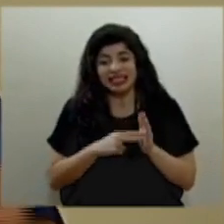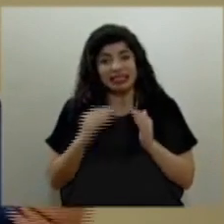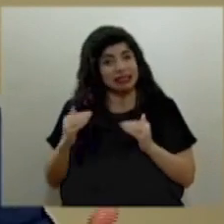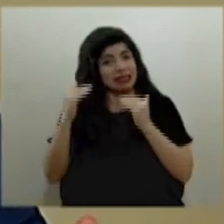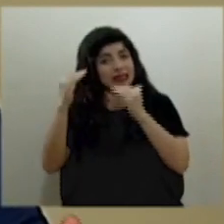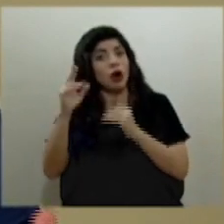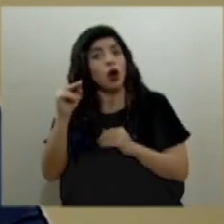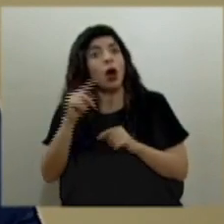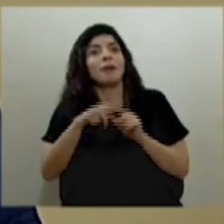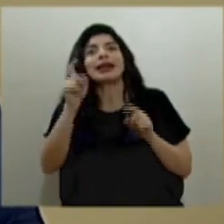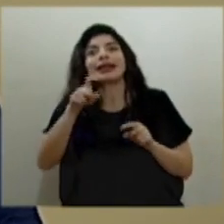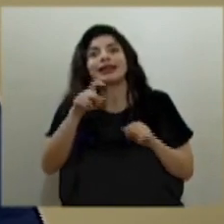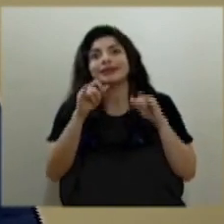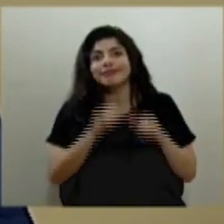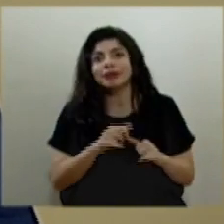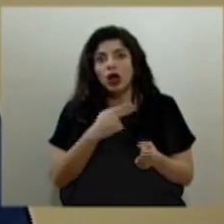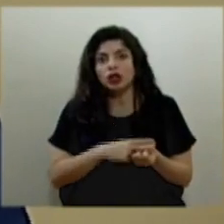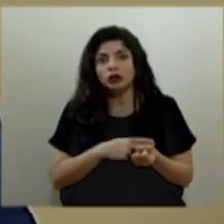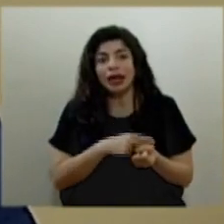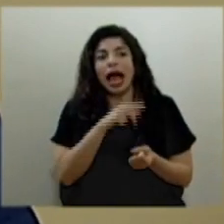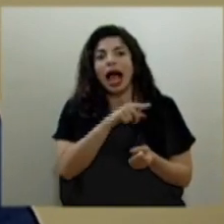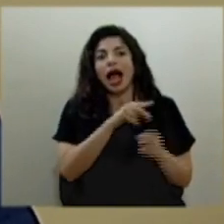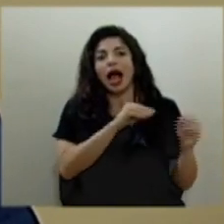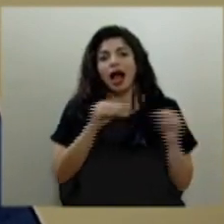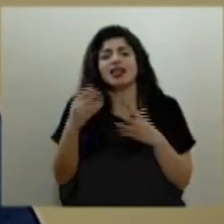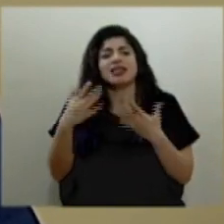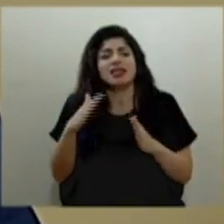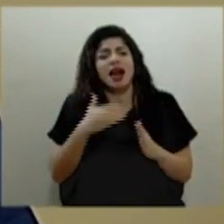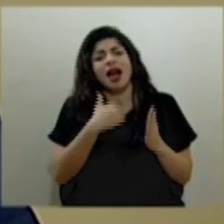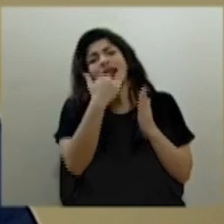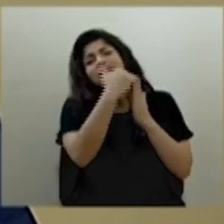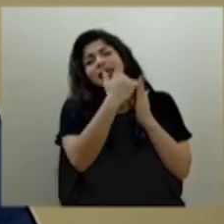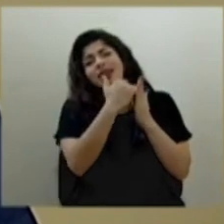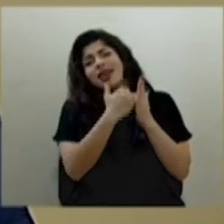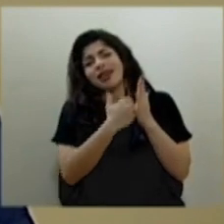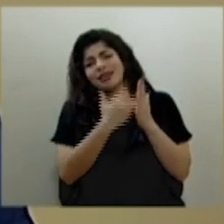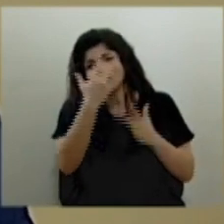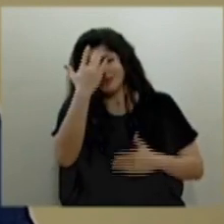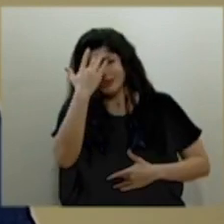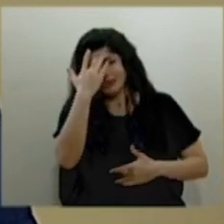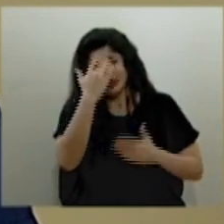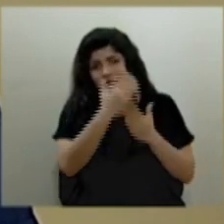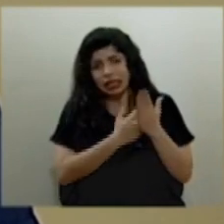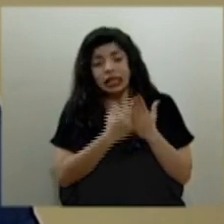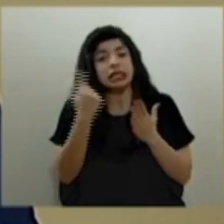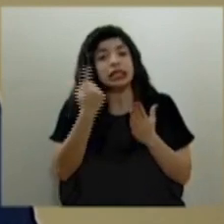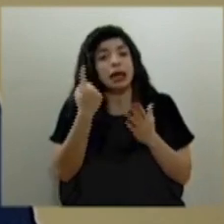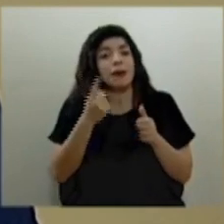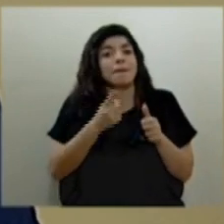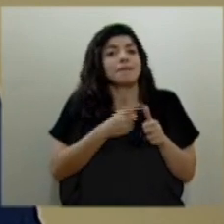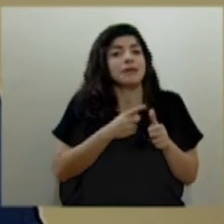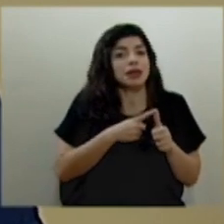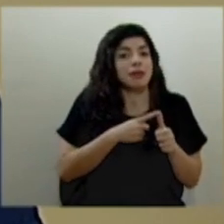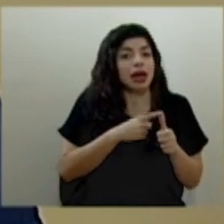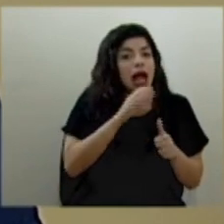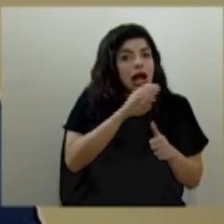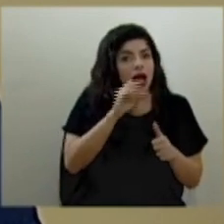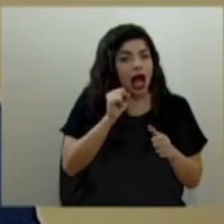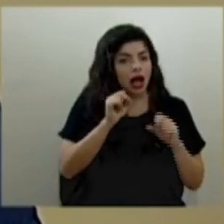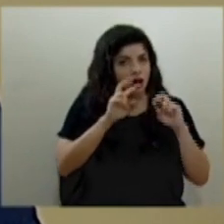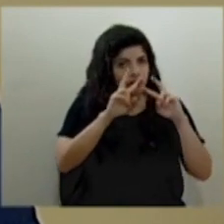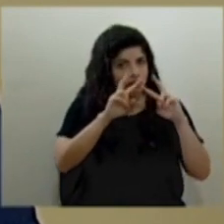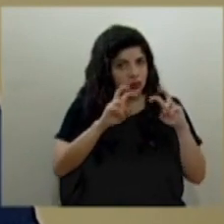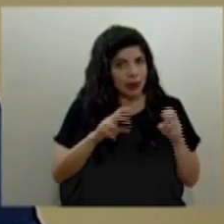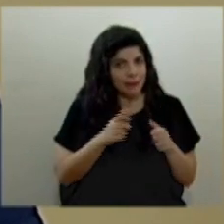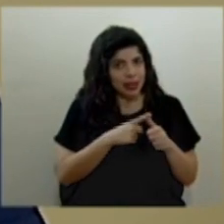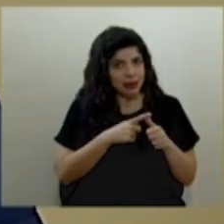pero requieren el internamiento. Entonces ya se ha definido toda una lista de estas patologías, siempre son valorados por personal de la Caja,